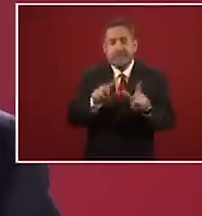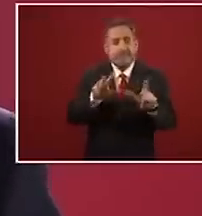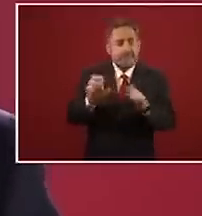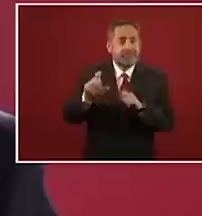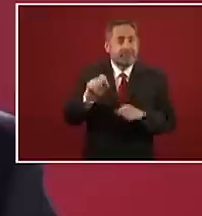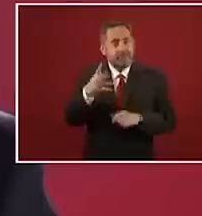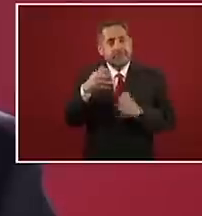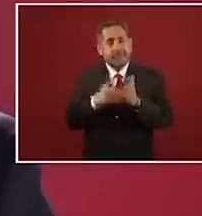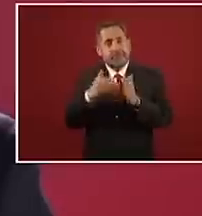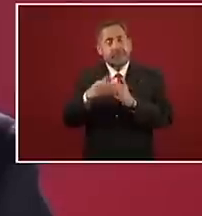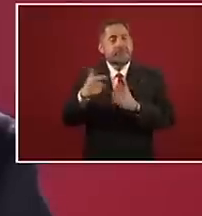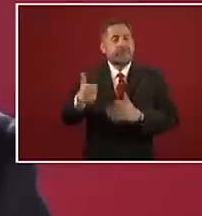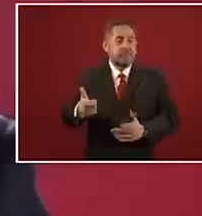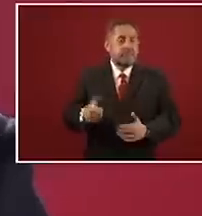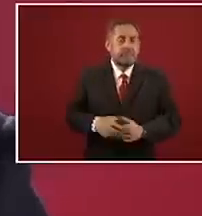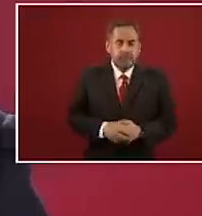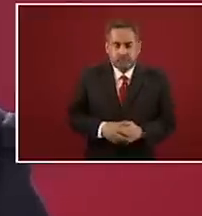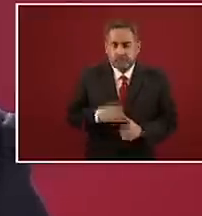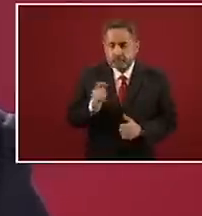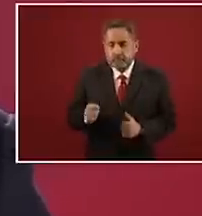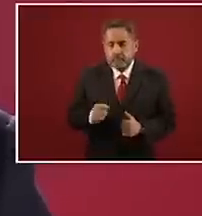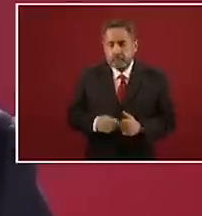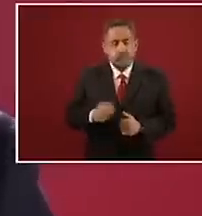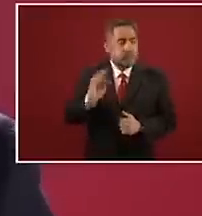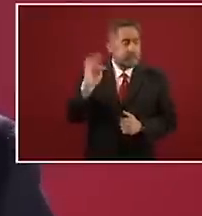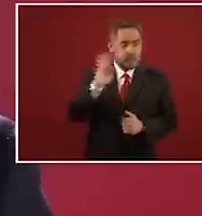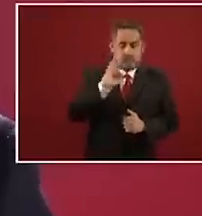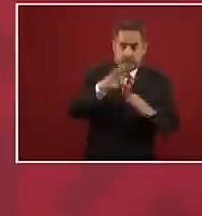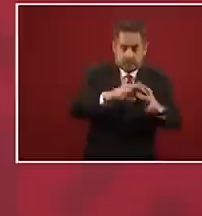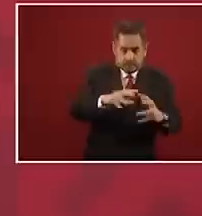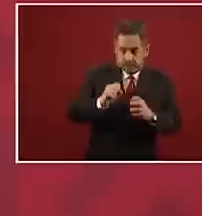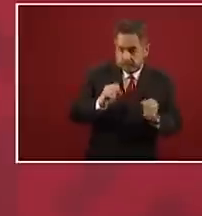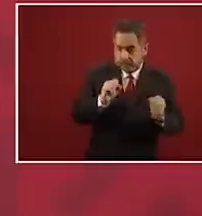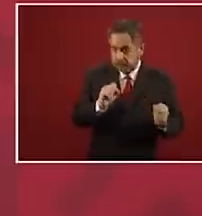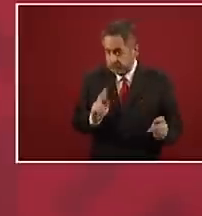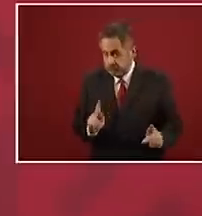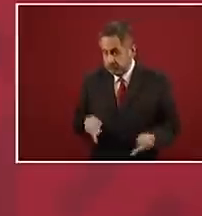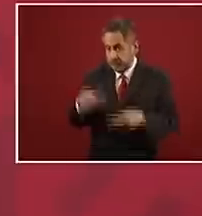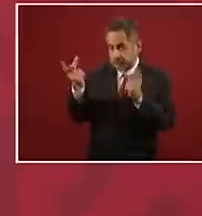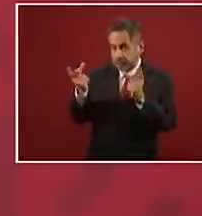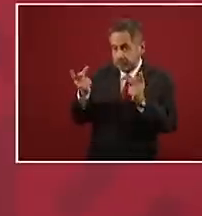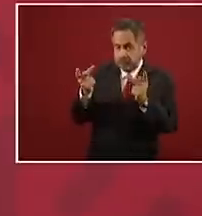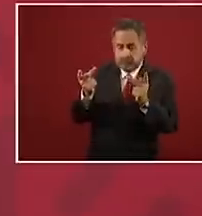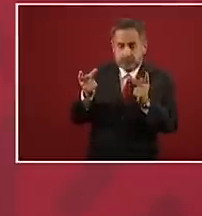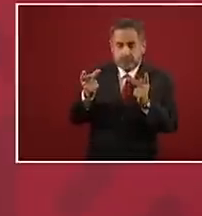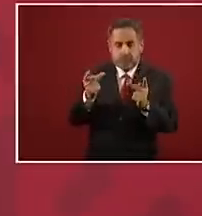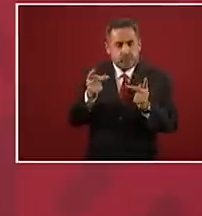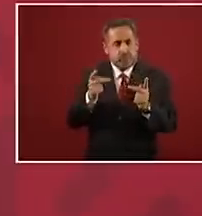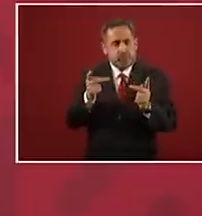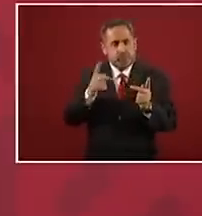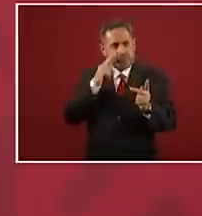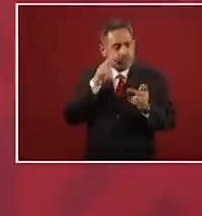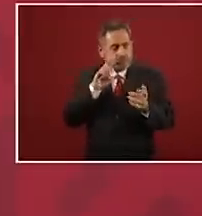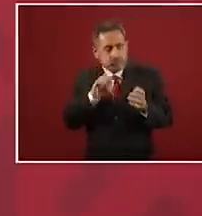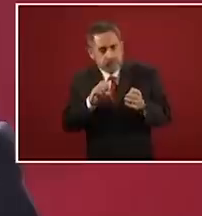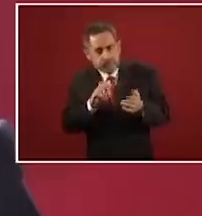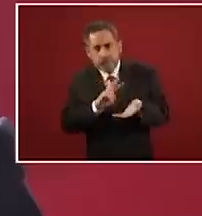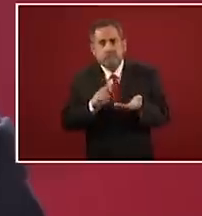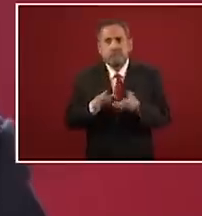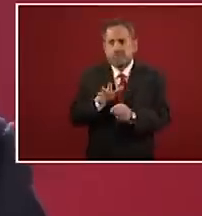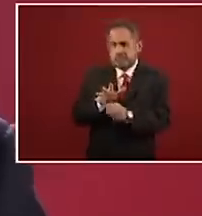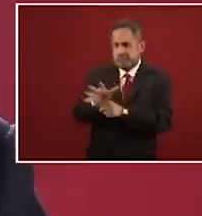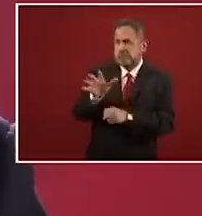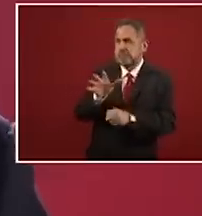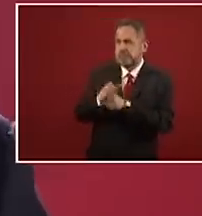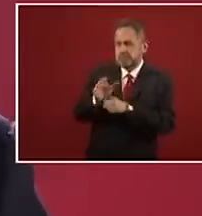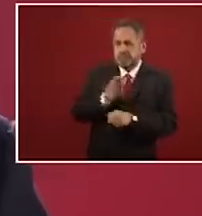millones de pesos. Ahora, si llegamos a vender la aeronave al precio de avalúo, es suficiente